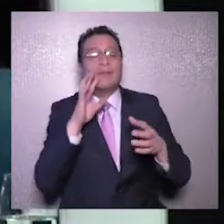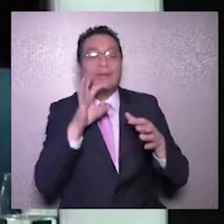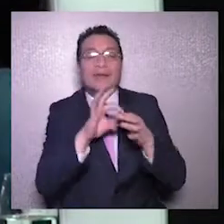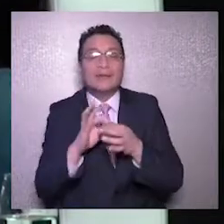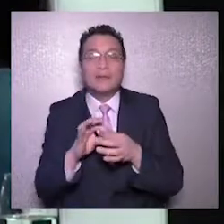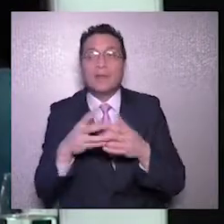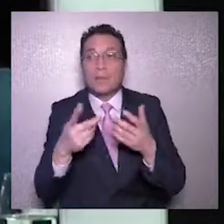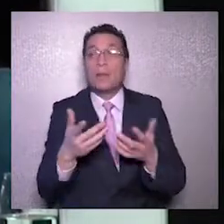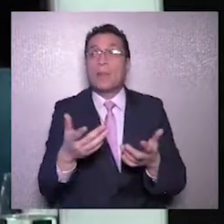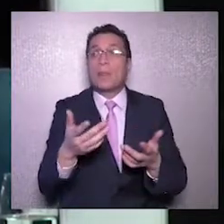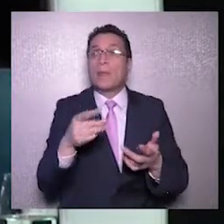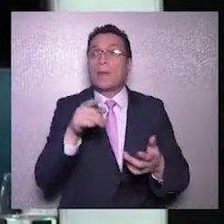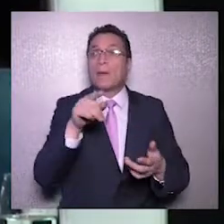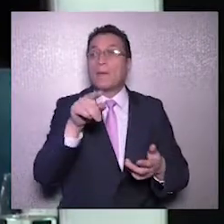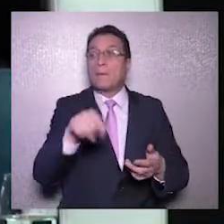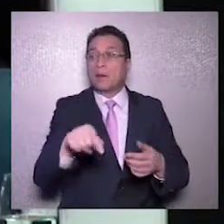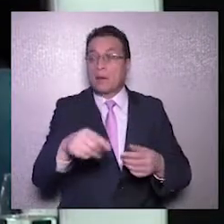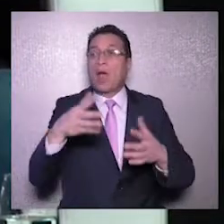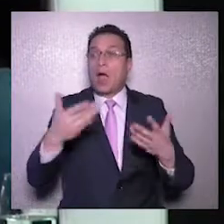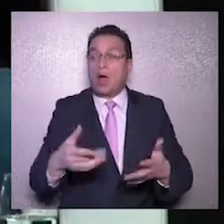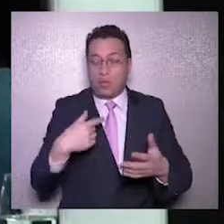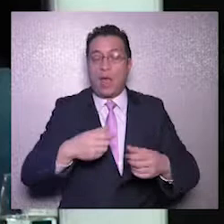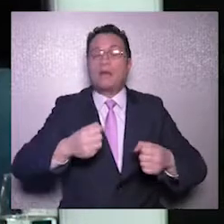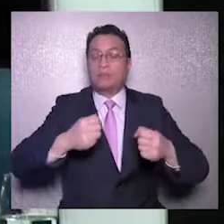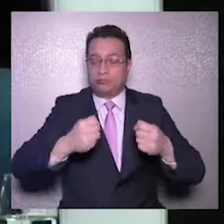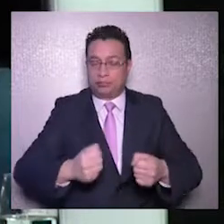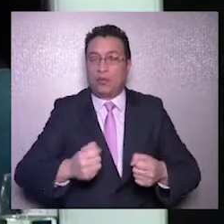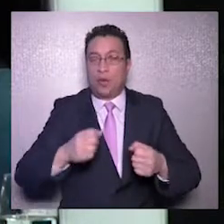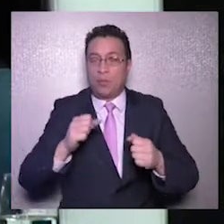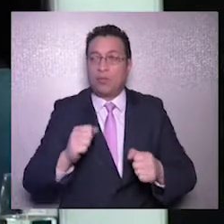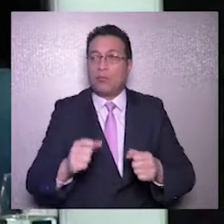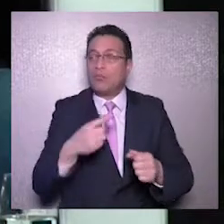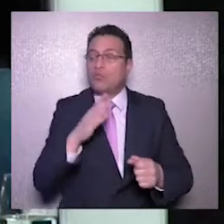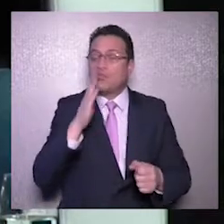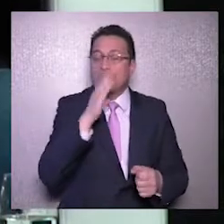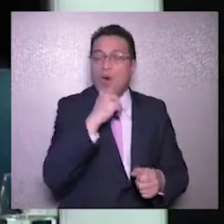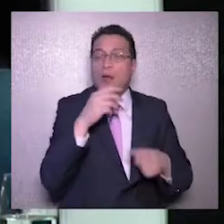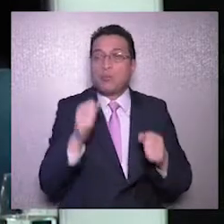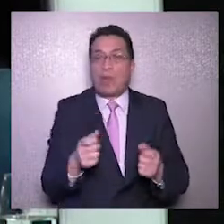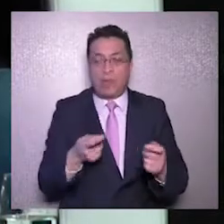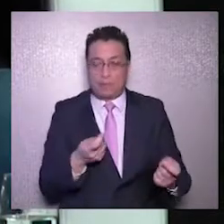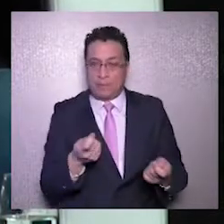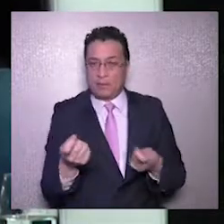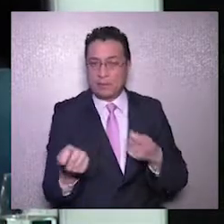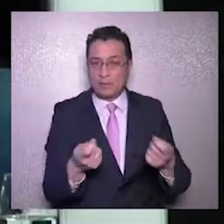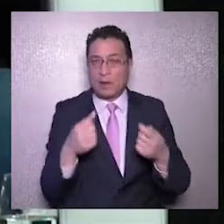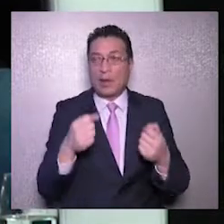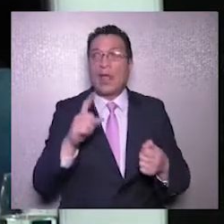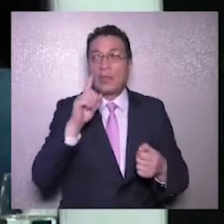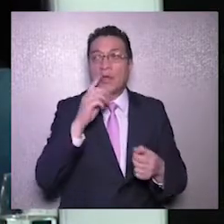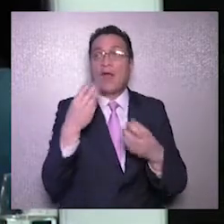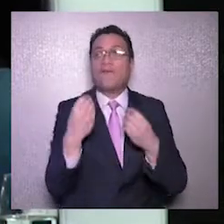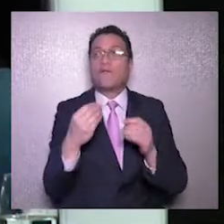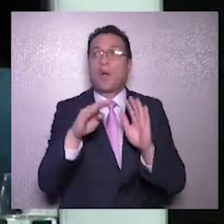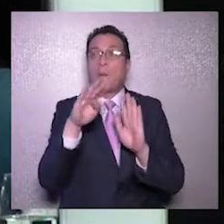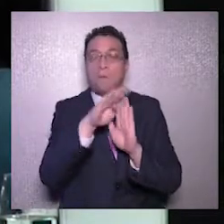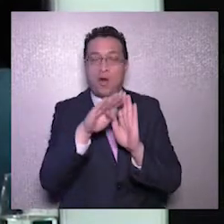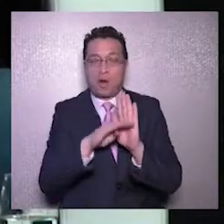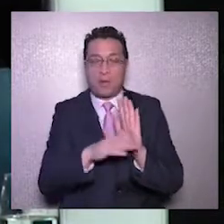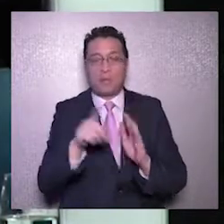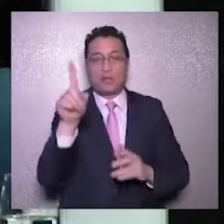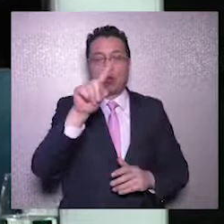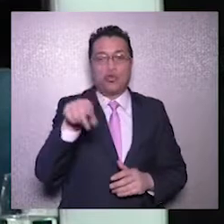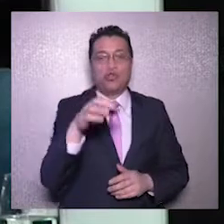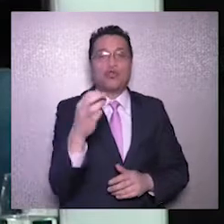específicamente al Estado. En la actualidad no tenemos capacidad, desde el nivel de Estado, por ejemplo, de gestionar o de tener un buen programa de software para la